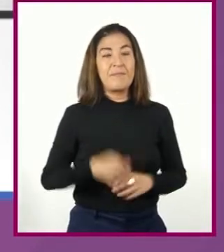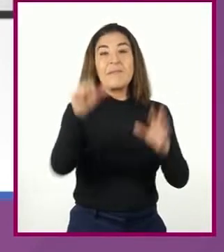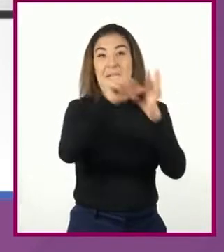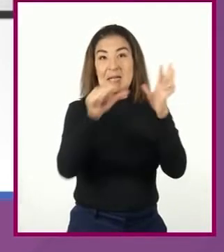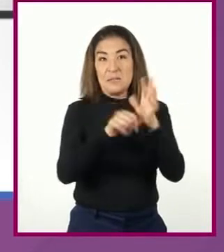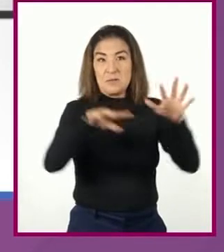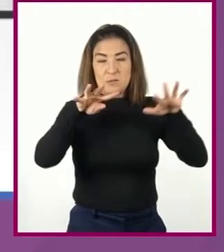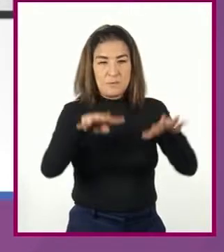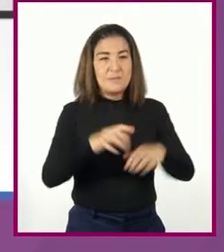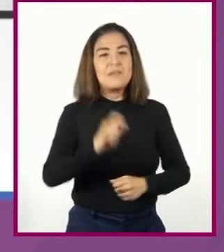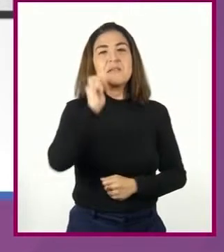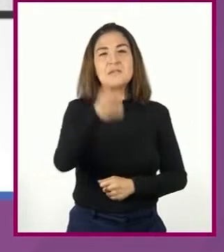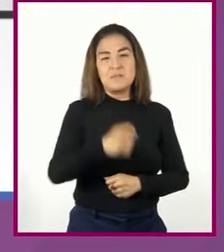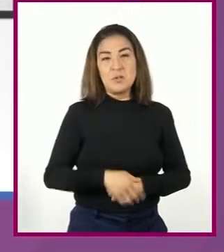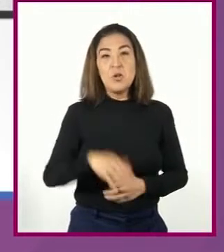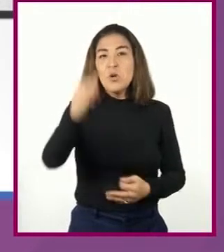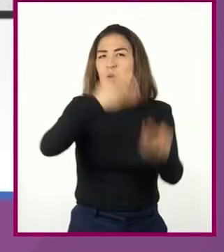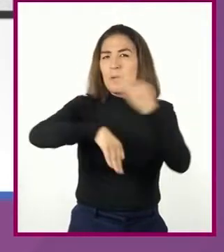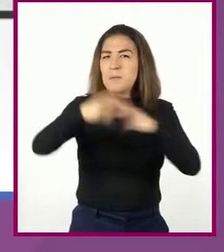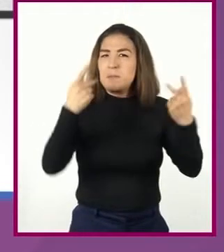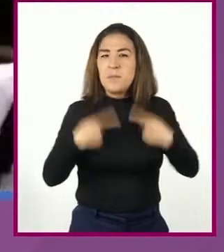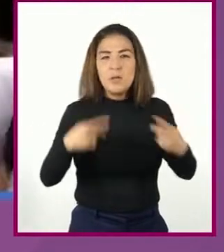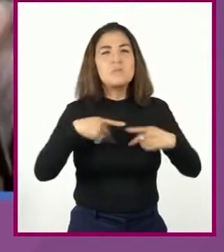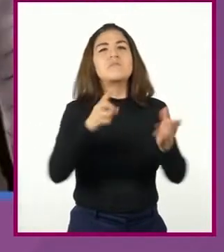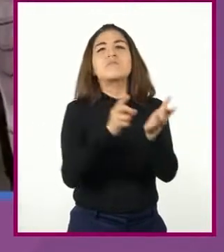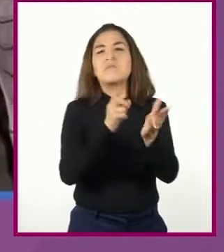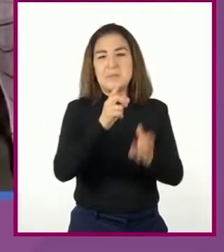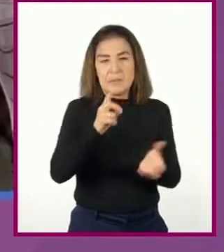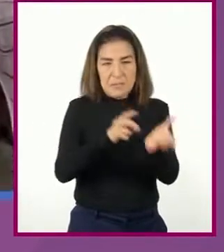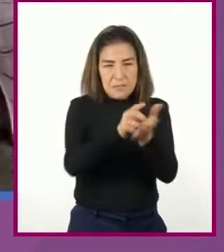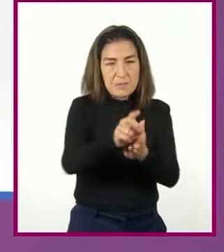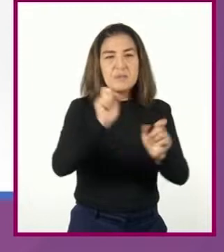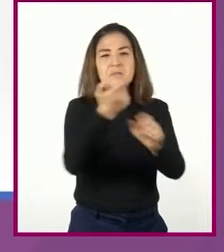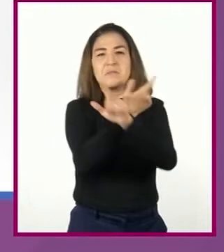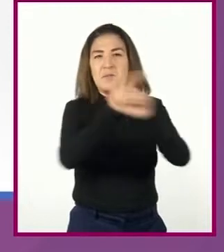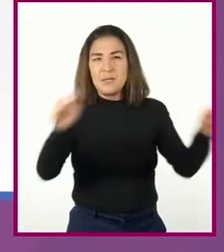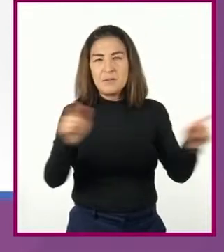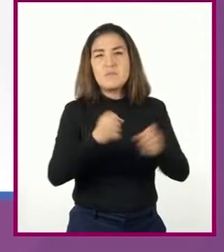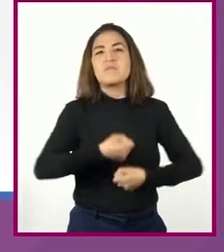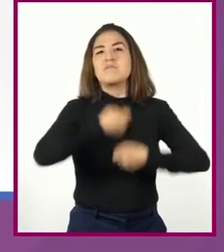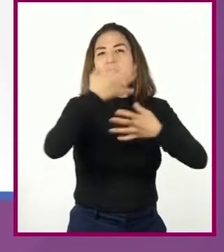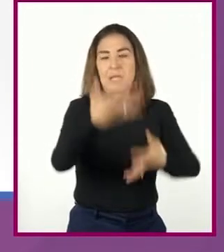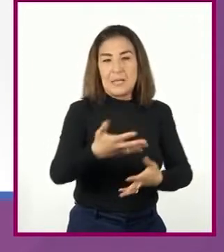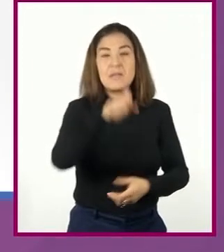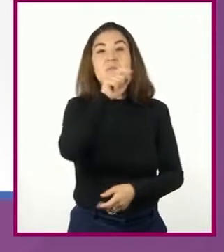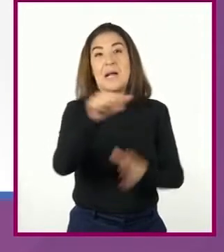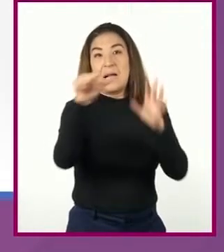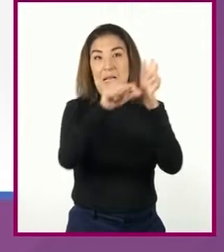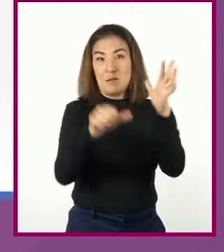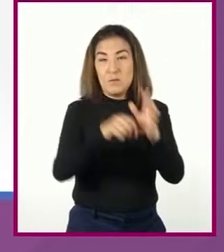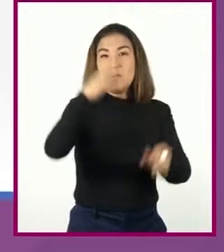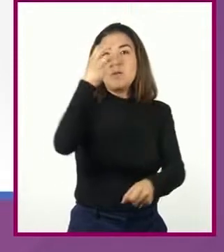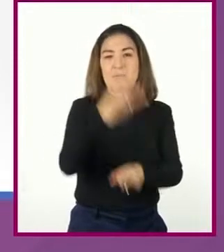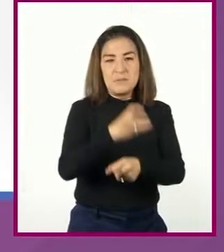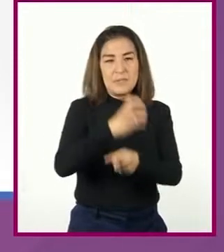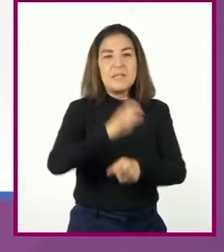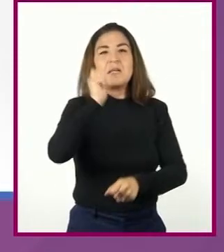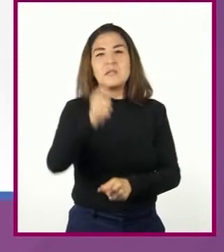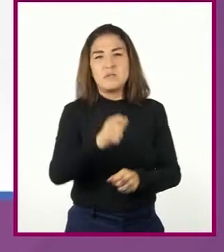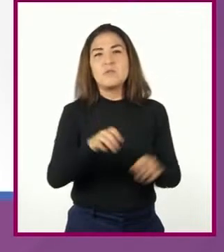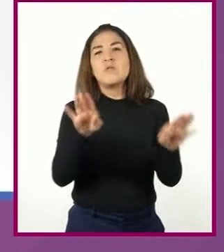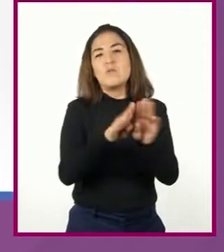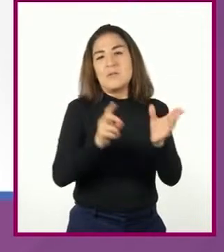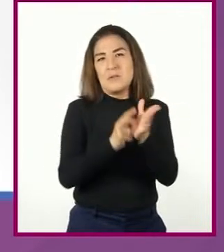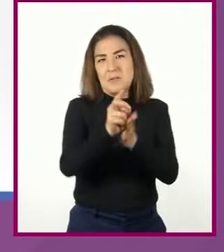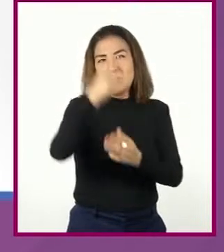señala que todo individuo tiene derecho a la libertad de opinión y de expresión, en tanto que el artículo 3 establece el derecho